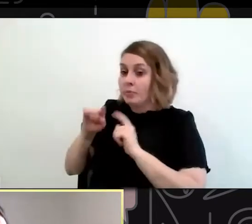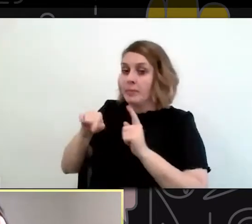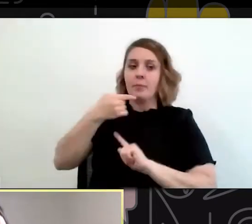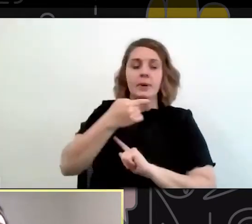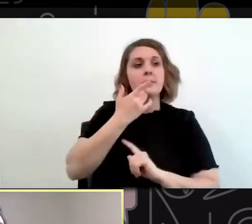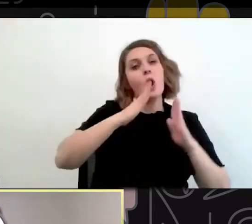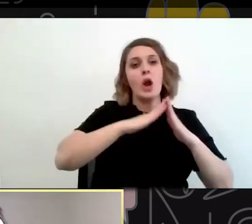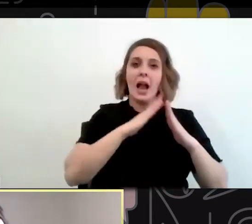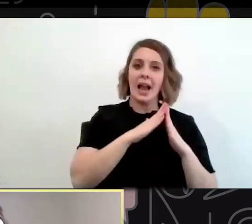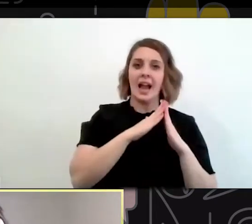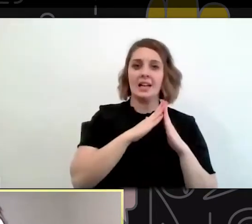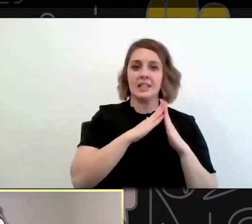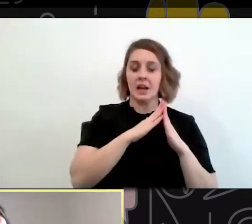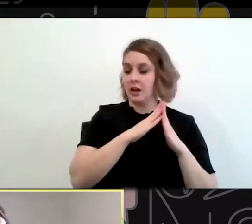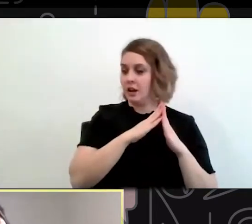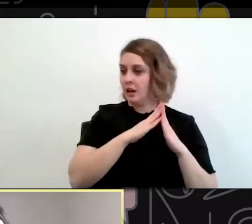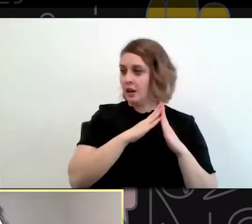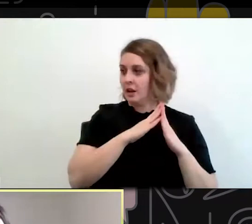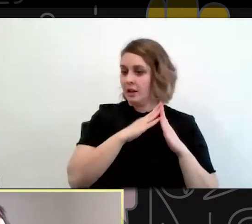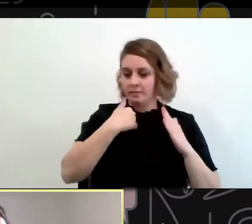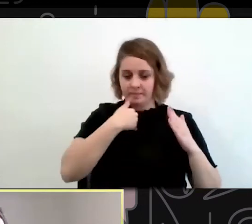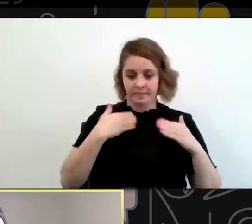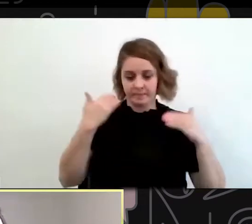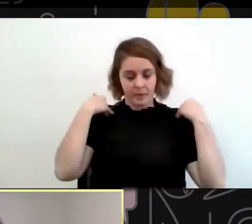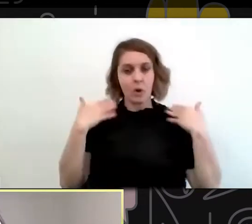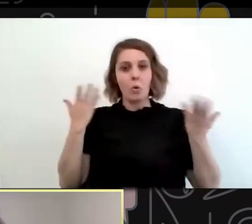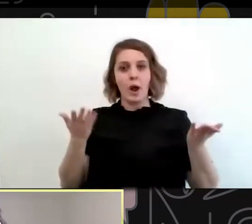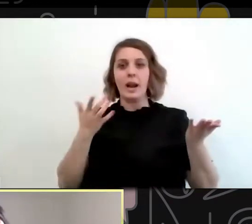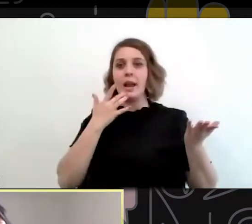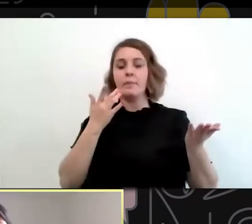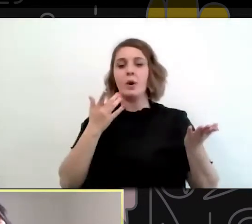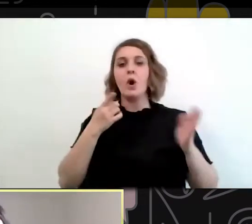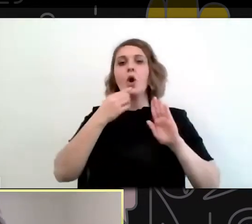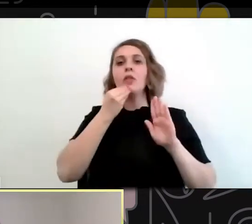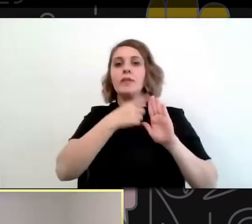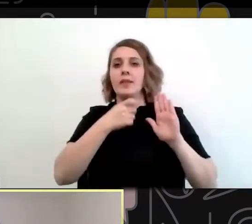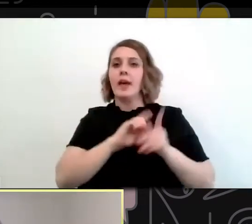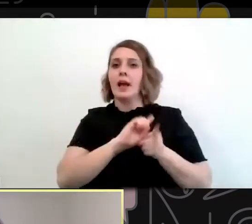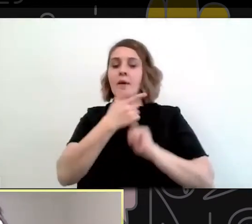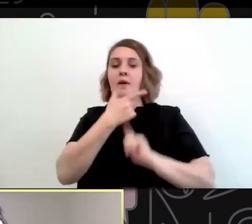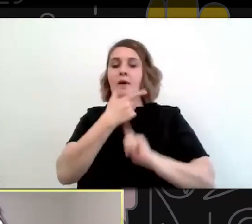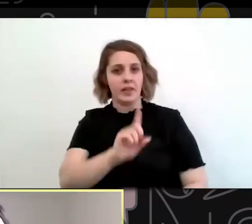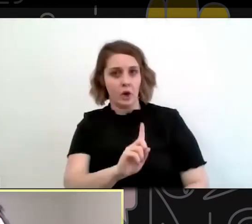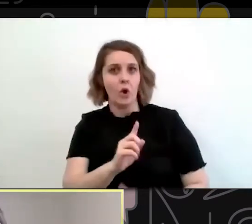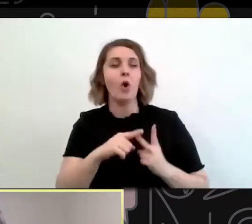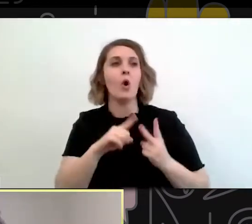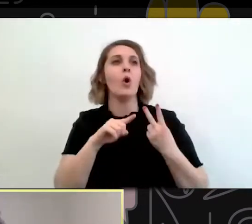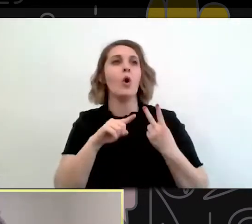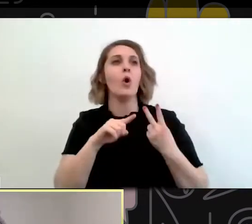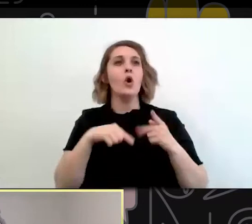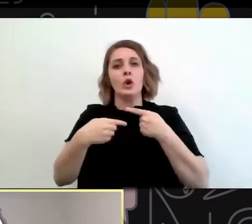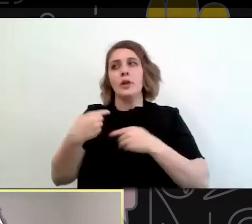tu casa con esas tareas, ¿no? No es tan fácil cambiar de dieta, por ejemplo, empezar a hacer un ejercicio que te